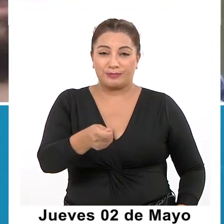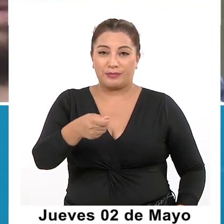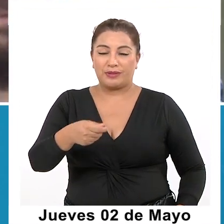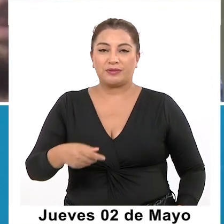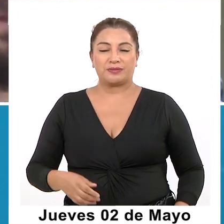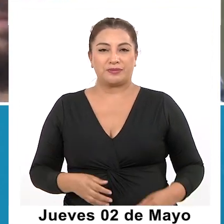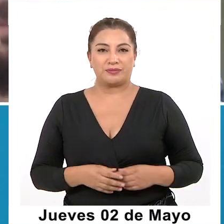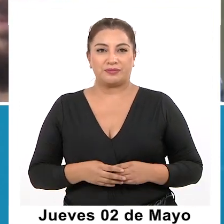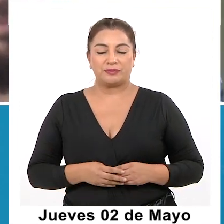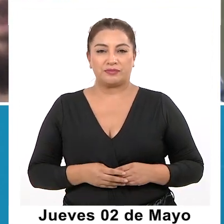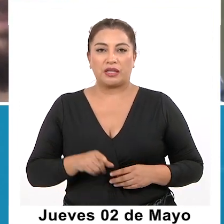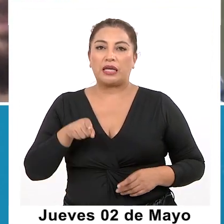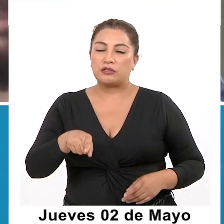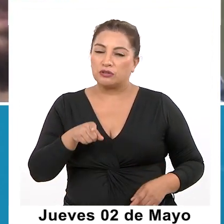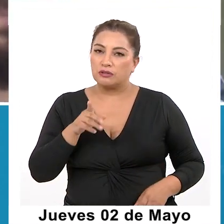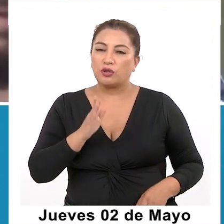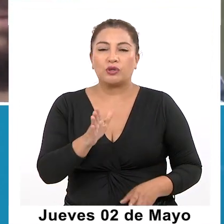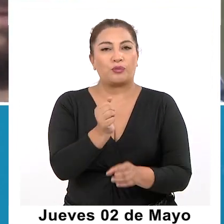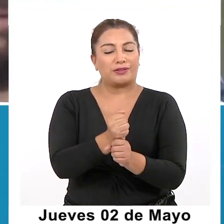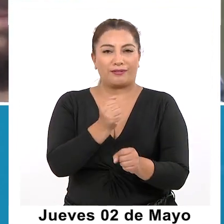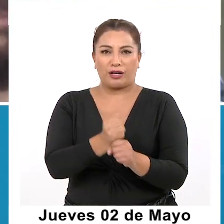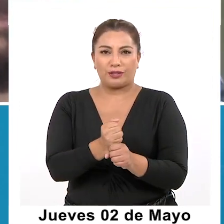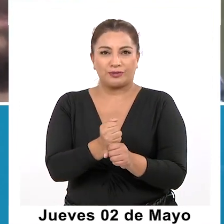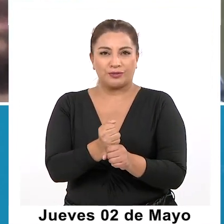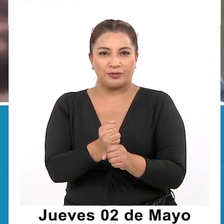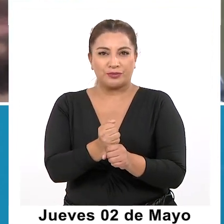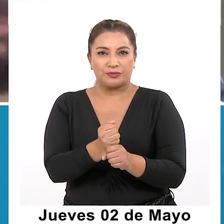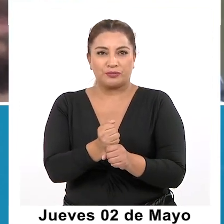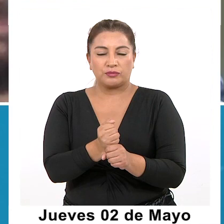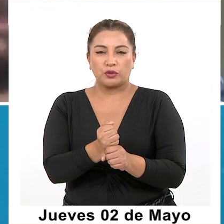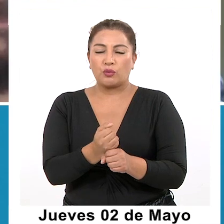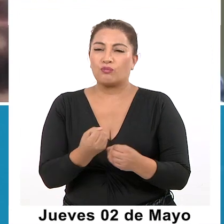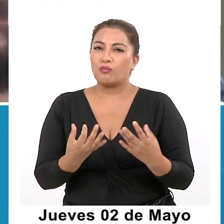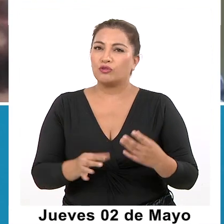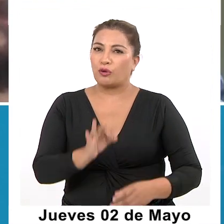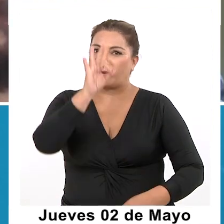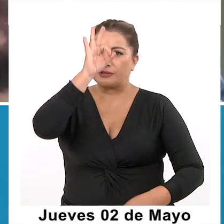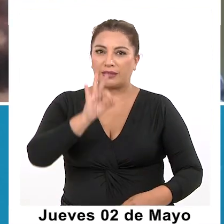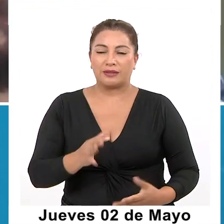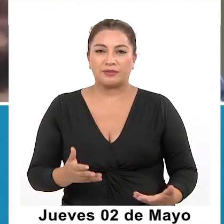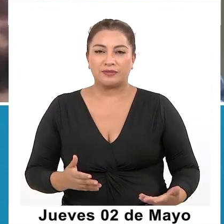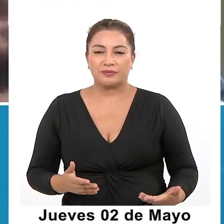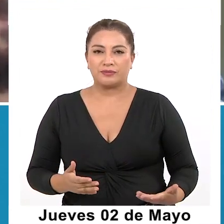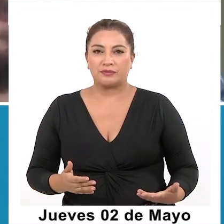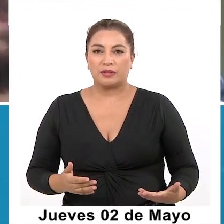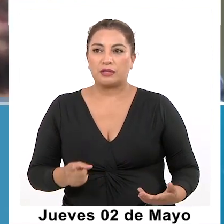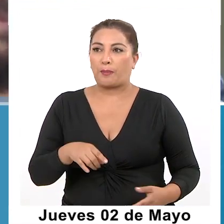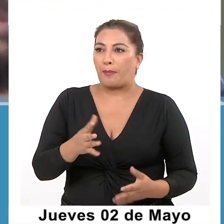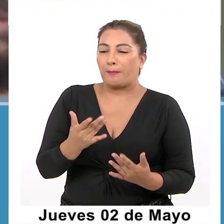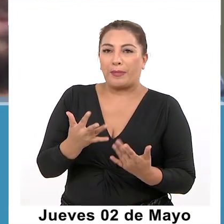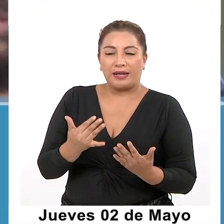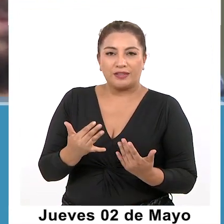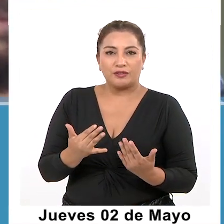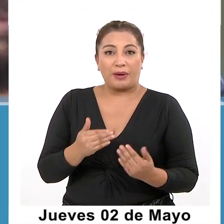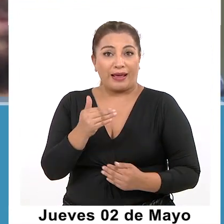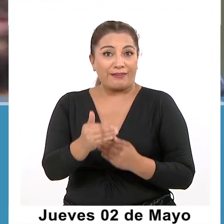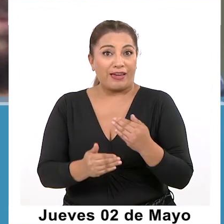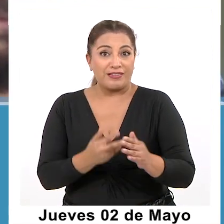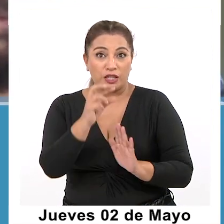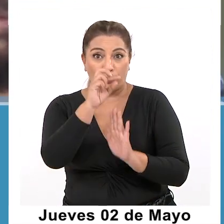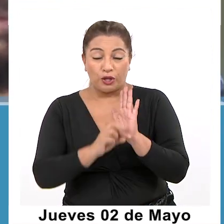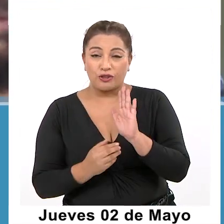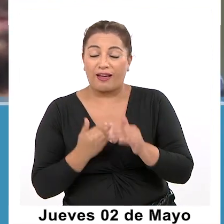pública en ello estamos trabajando tenemos mucha mucha cifrada eh expectativa en que vaya avanzando el